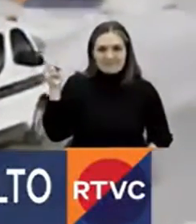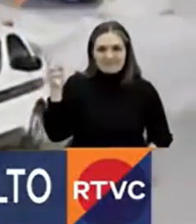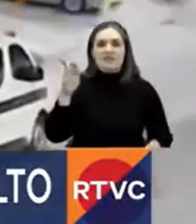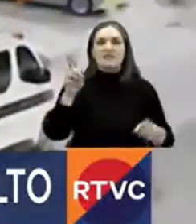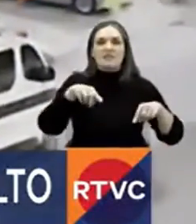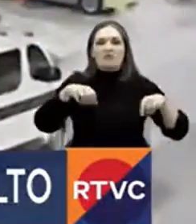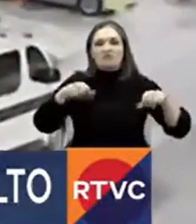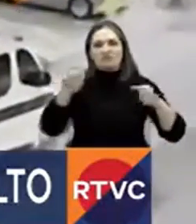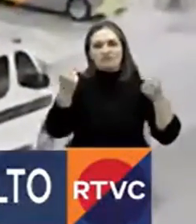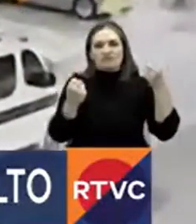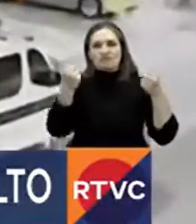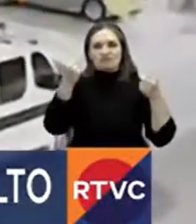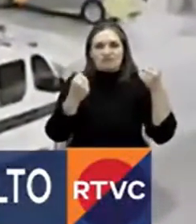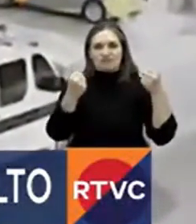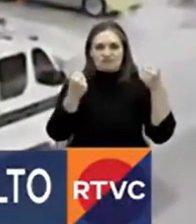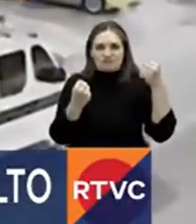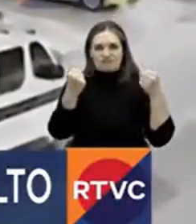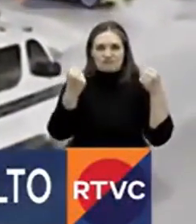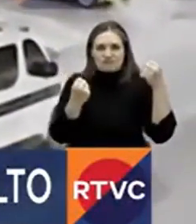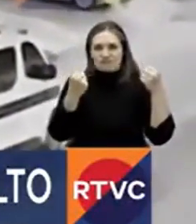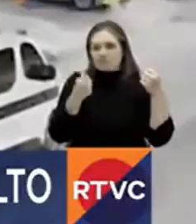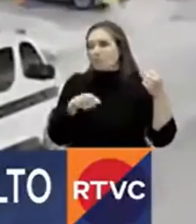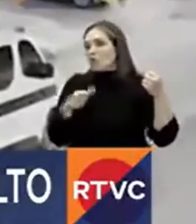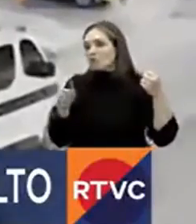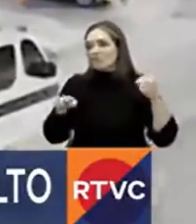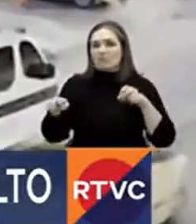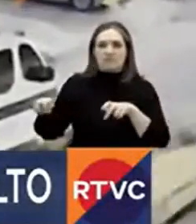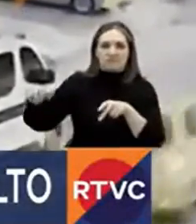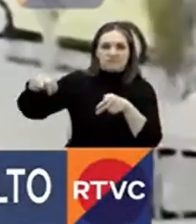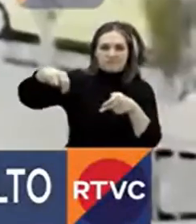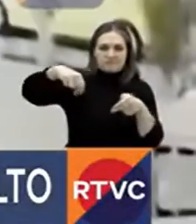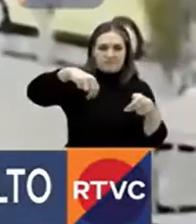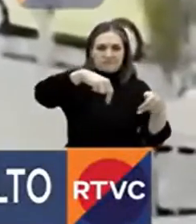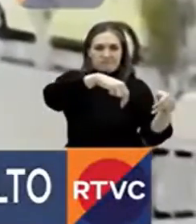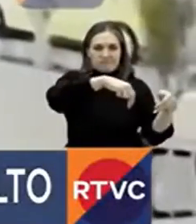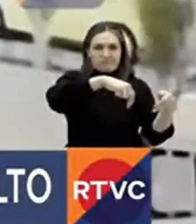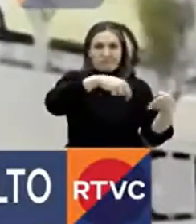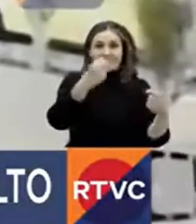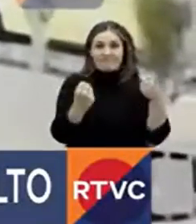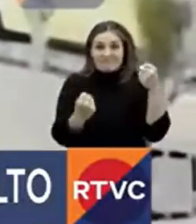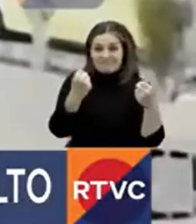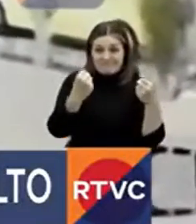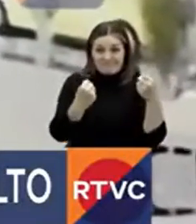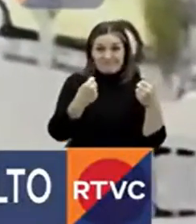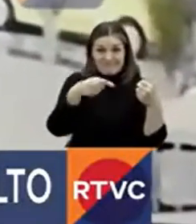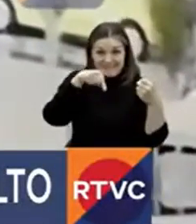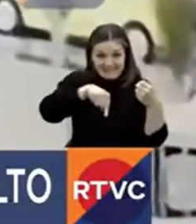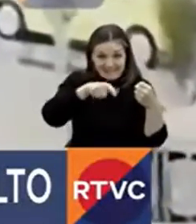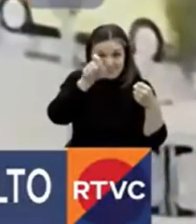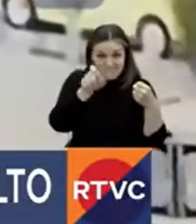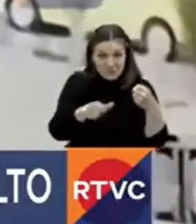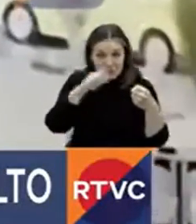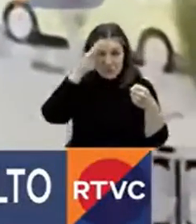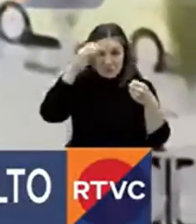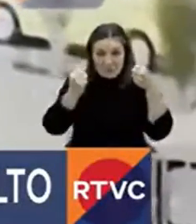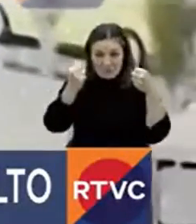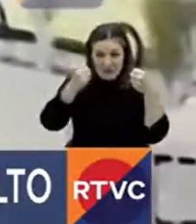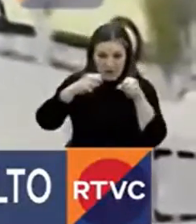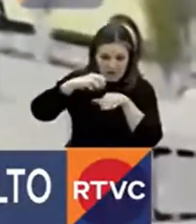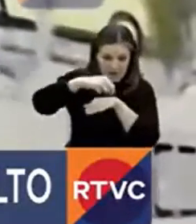copiloto como el que está manejando la patrulla, que lamentablemente pues es la víctima que también pues fue asesinada en medio